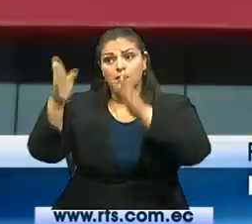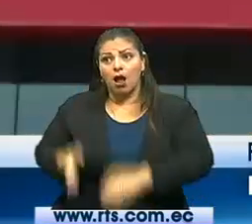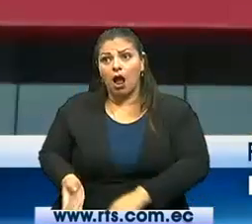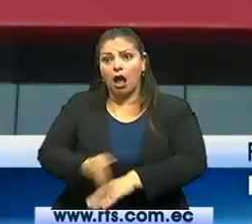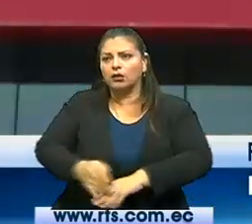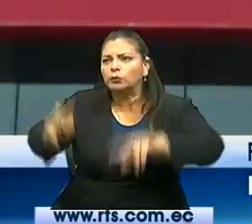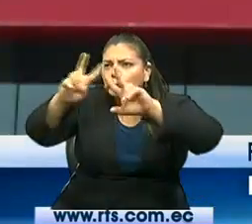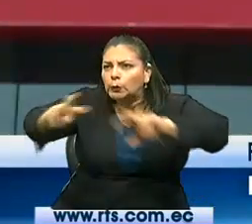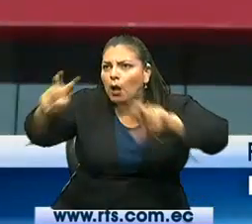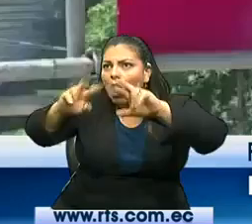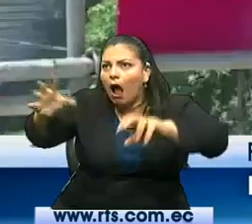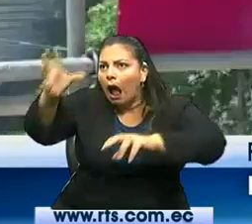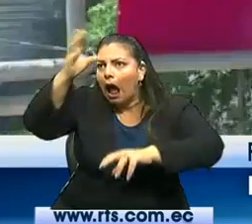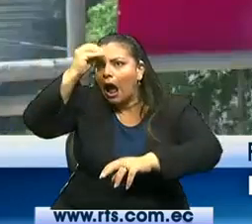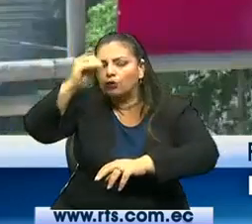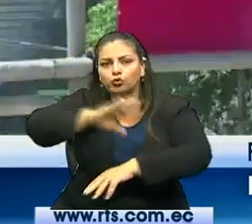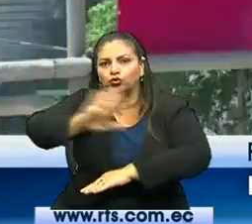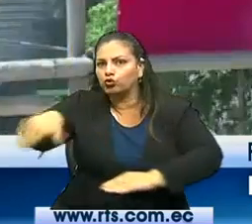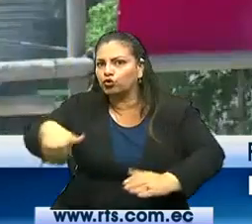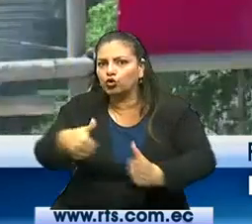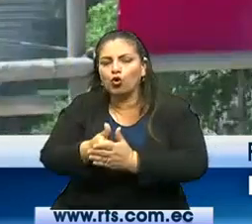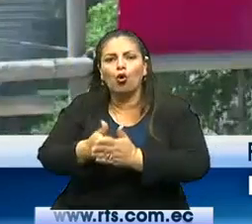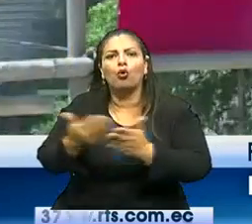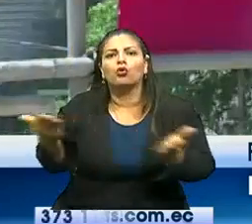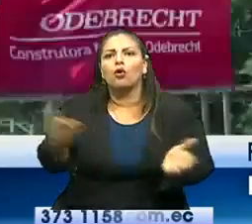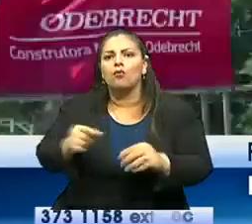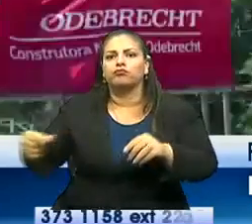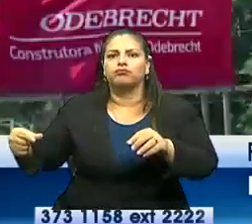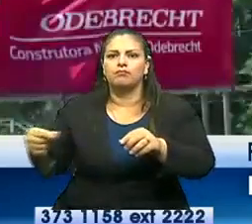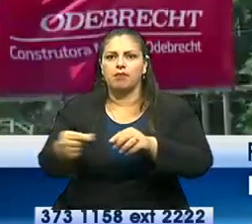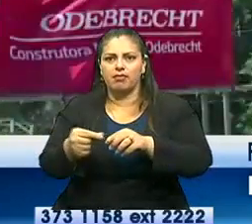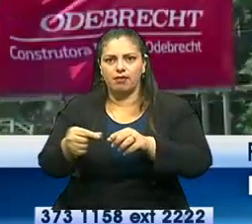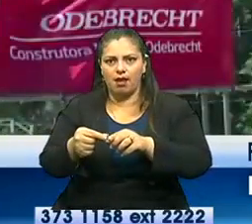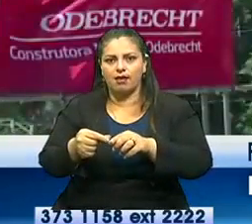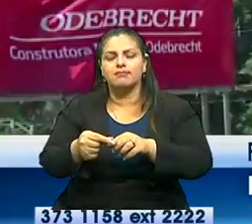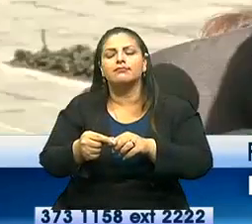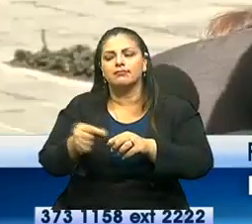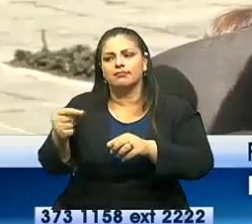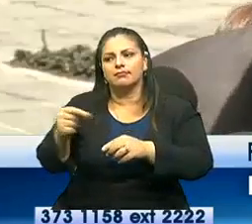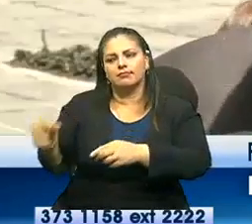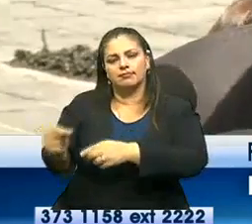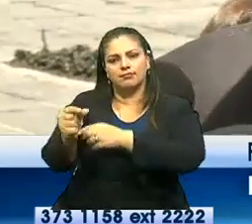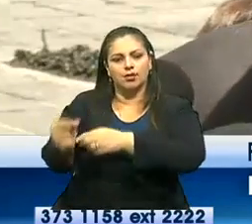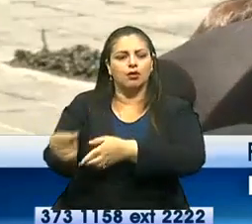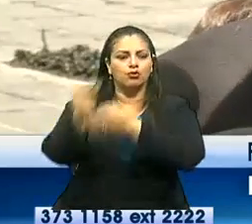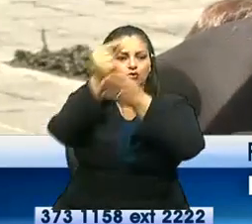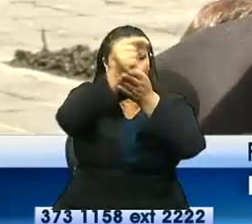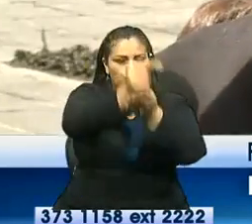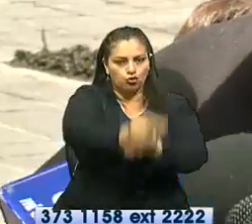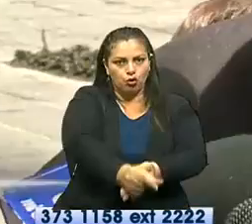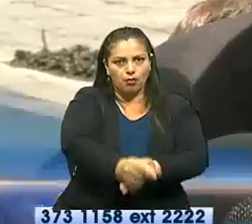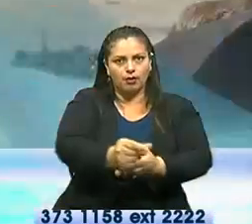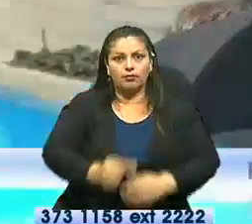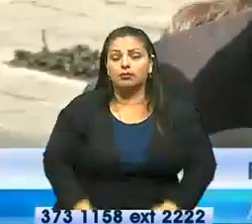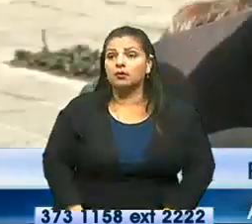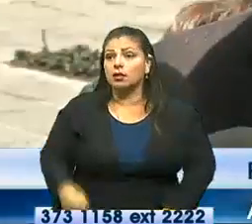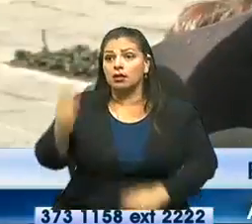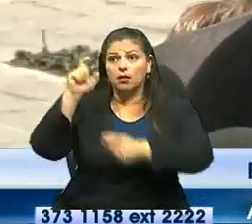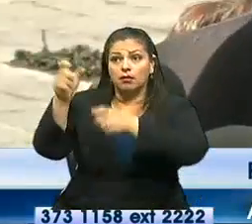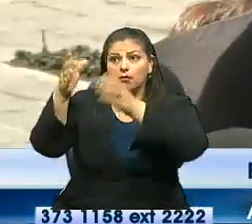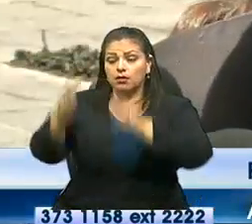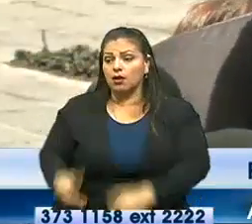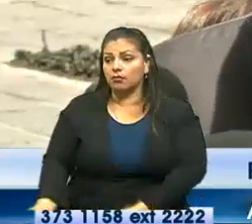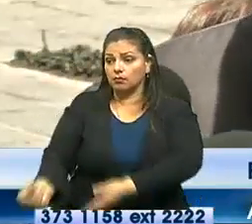empresa Odebrecht, en el que constarían grabaciones de audio y video de altos funcionarios del gobierno. Lo que el fiscal nos dé será